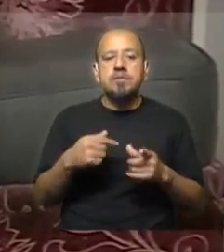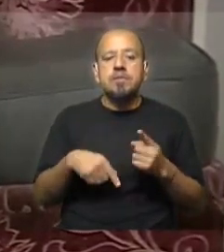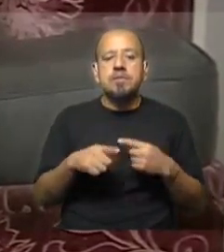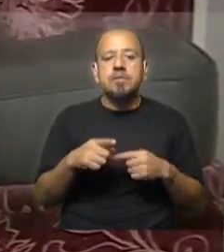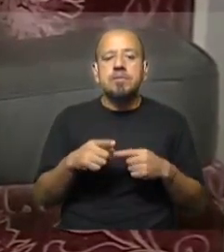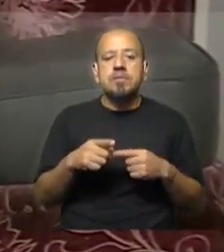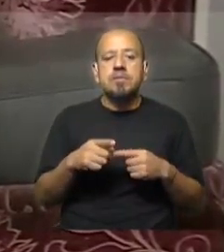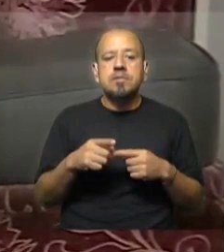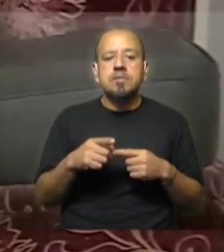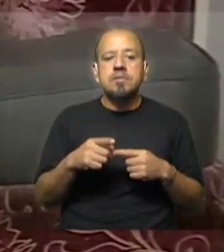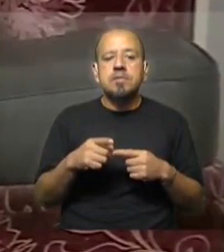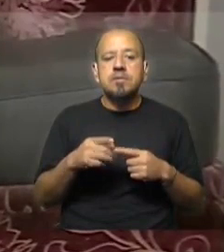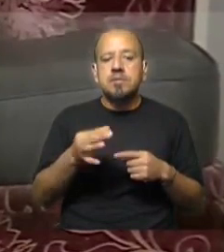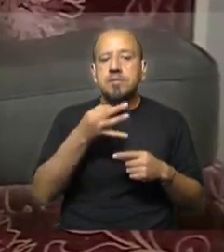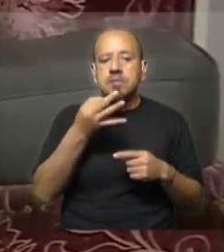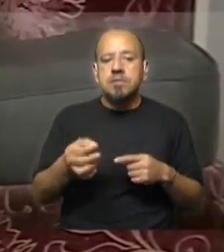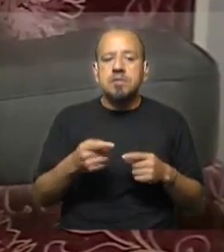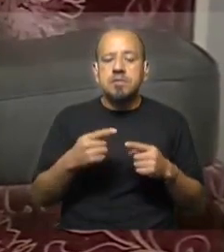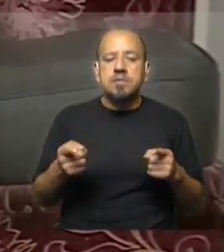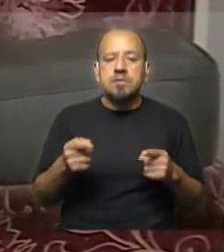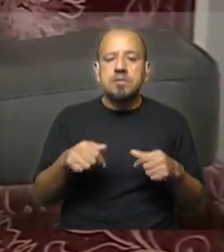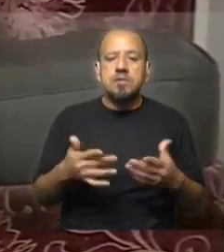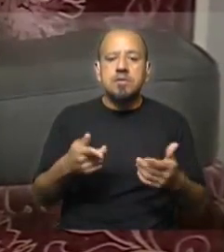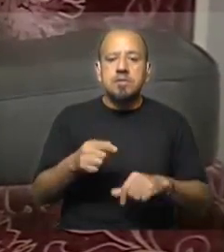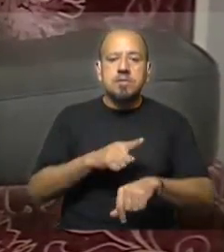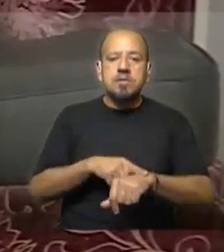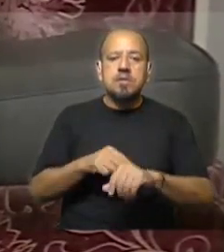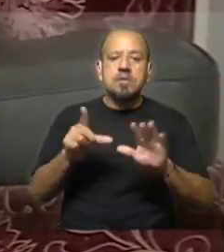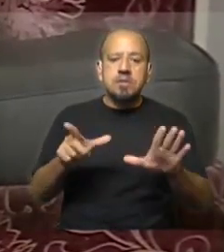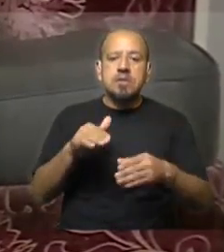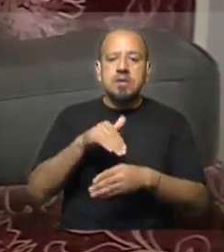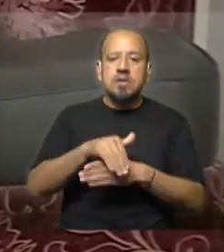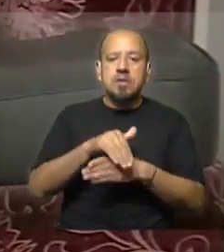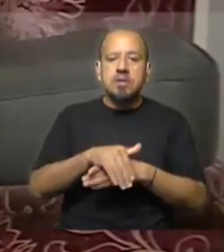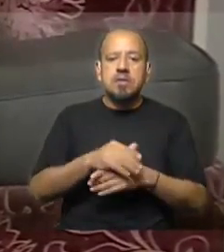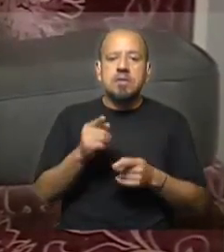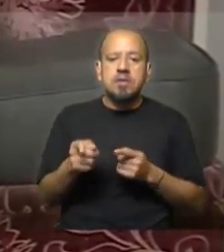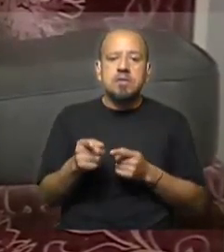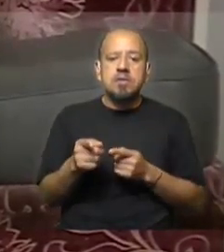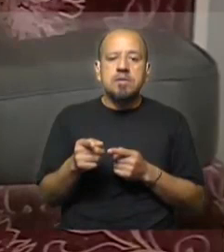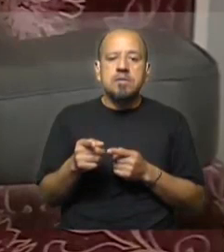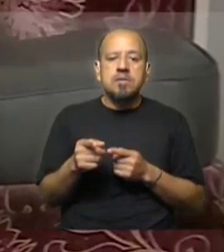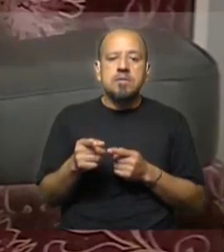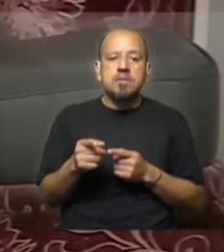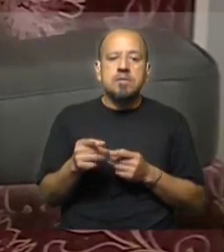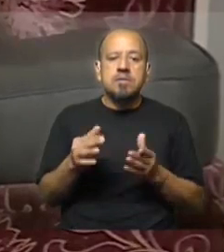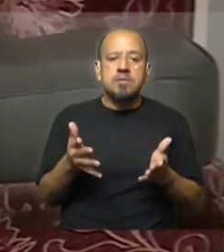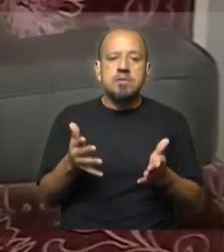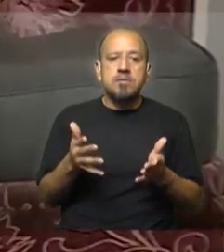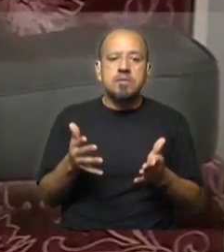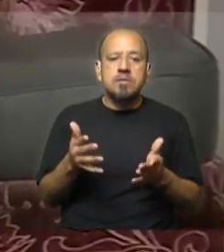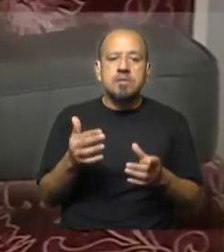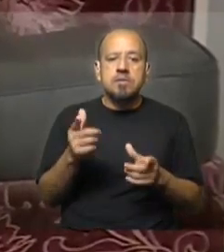si quieren comentar algo más. Van a estar ahora a las 19 horas presentando el libro. ¿Va a poder venir gente